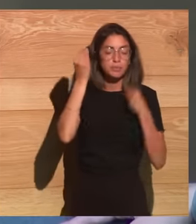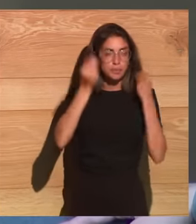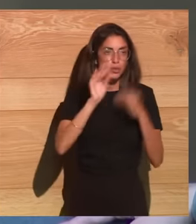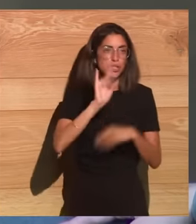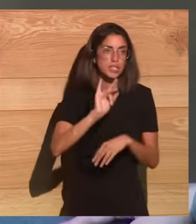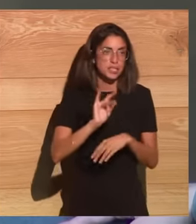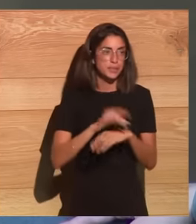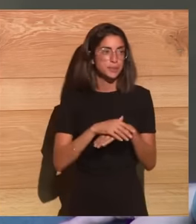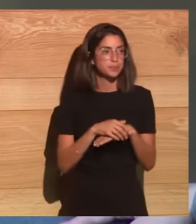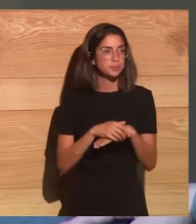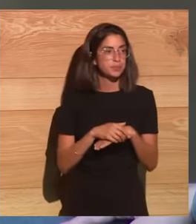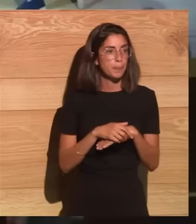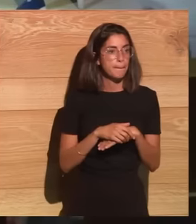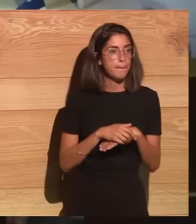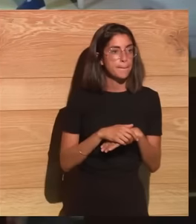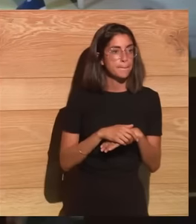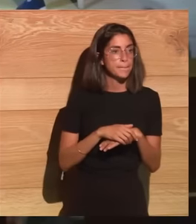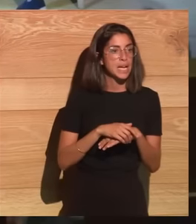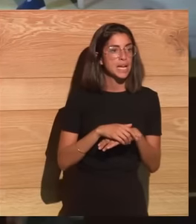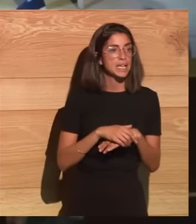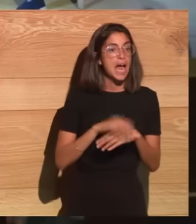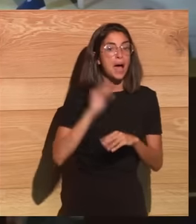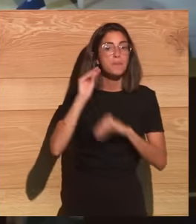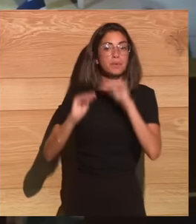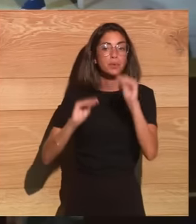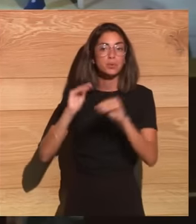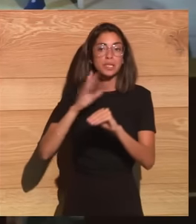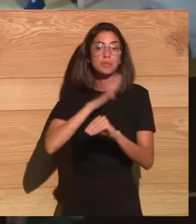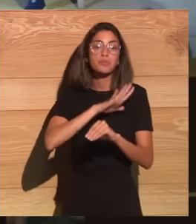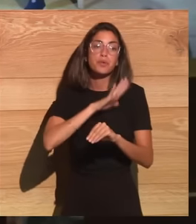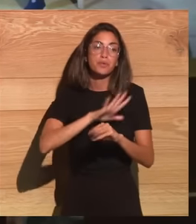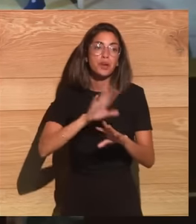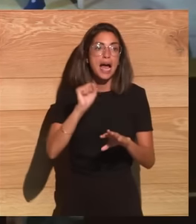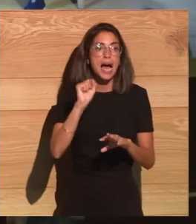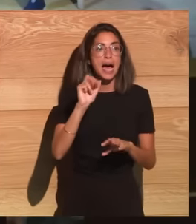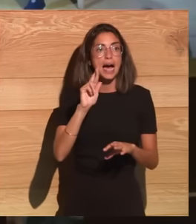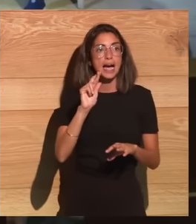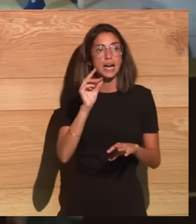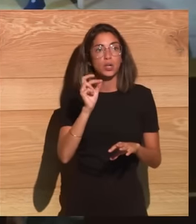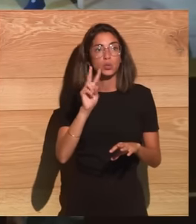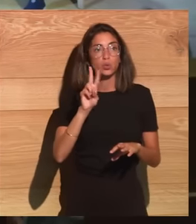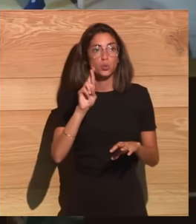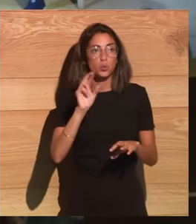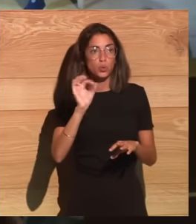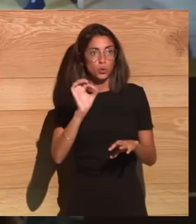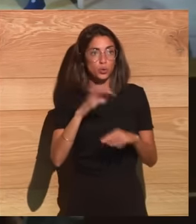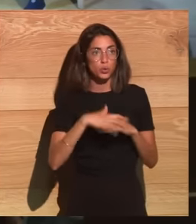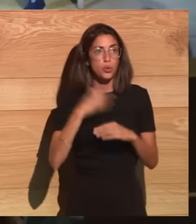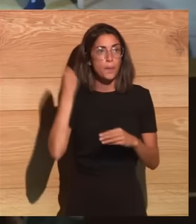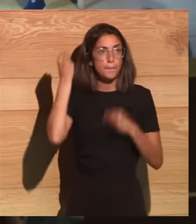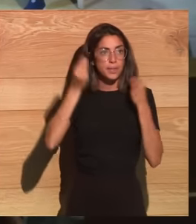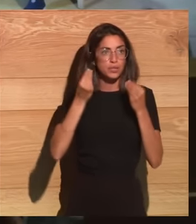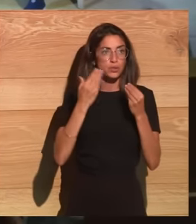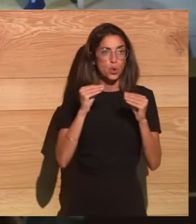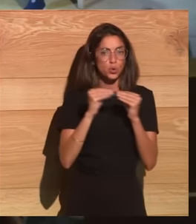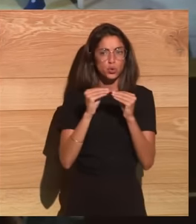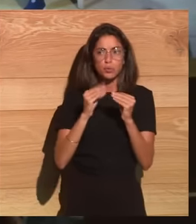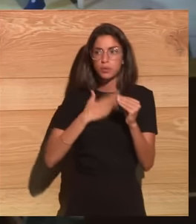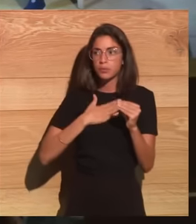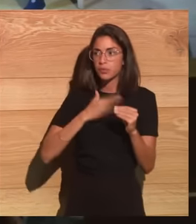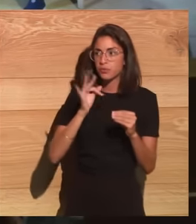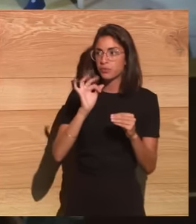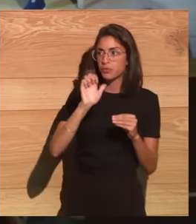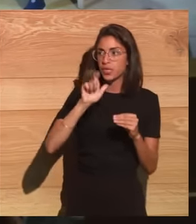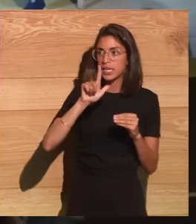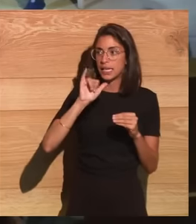Así estaría... Eso sí, las preguntas, por favor, Arturo, solo, ¿eh? Nadie quiere hacer una pregunta, yo elijo el primero. Mi sobrino Felipe creo que estaba en el auditorio. Es